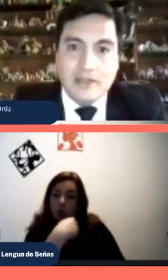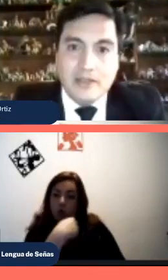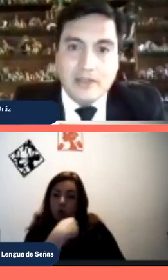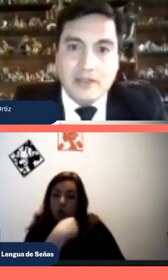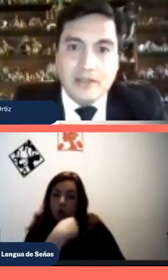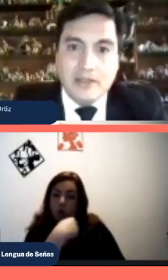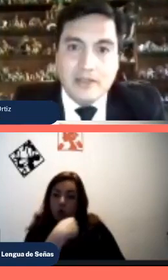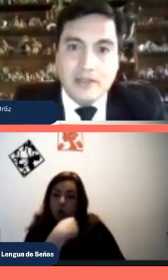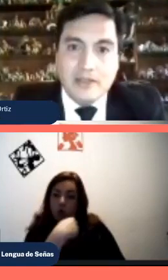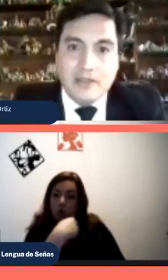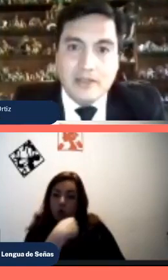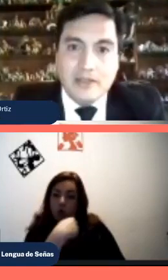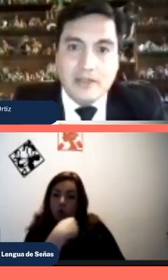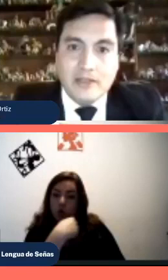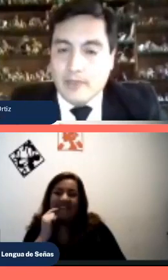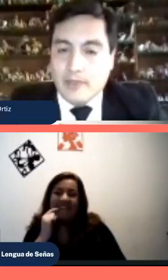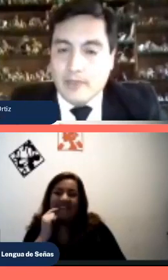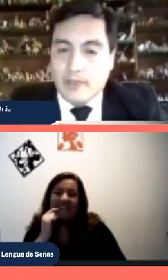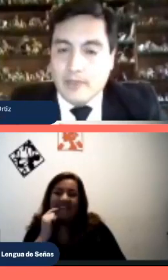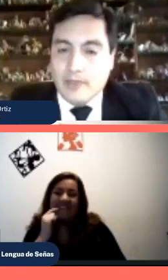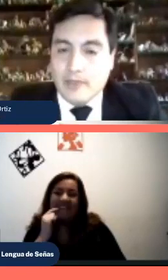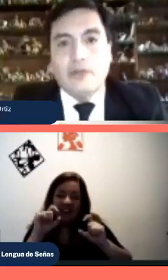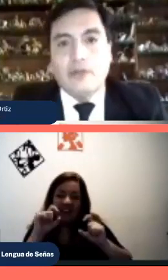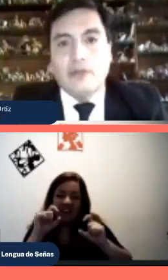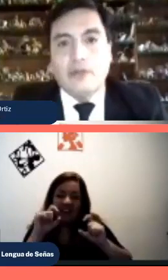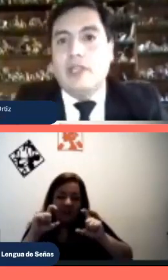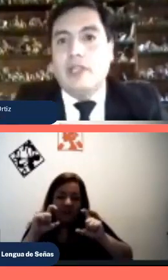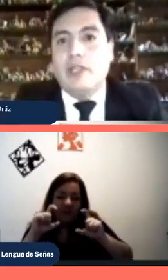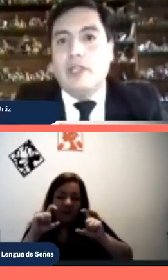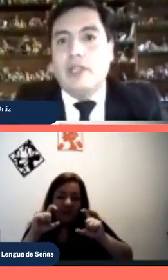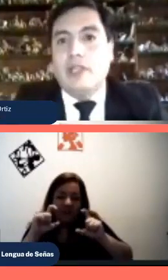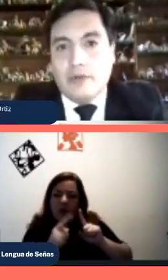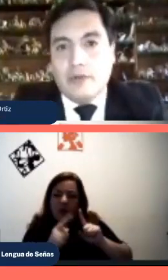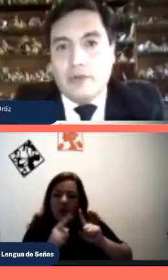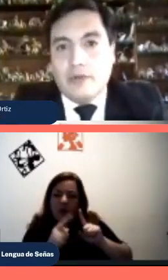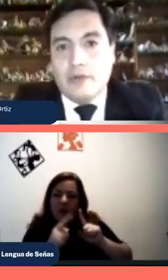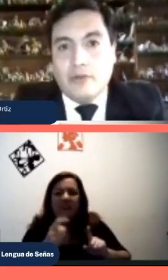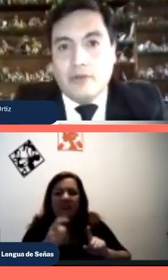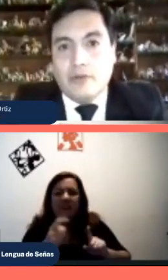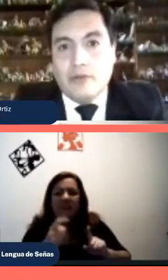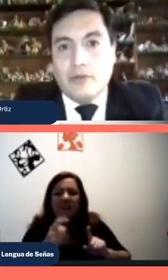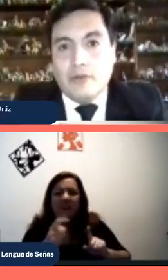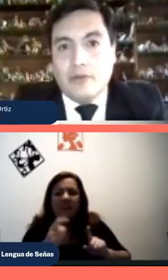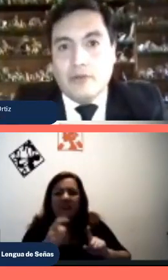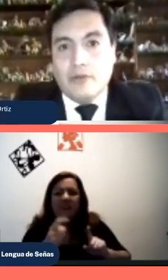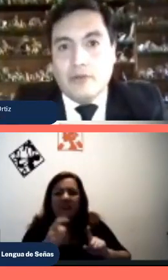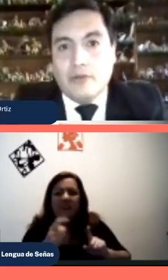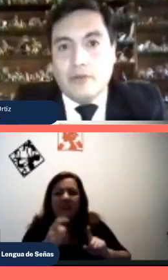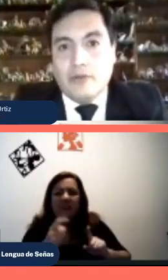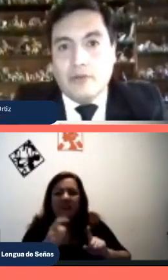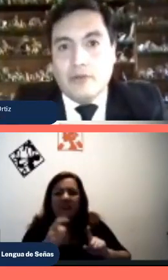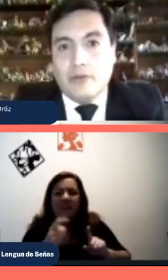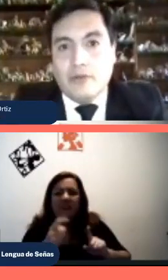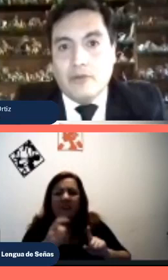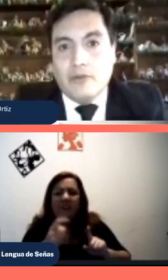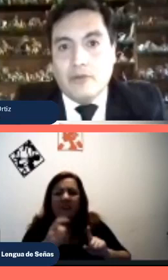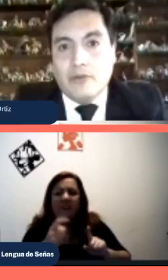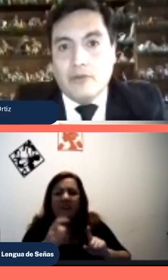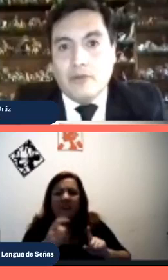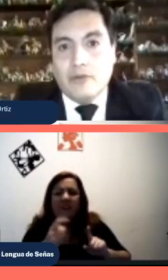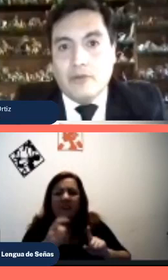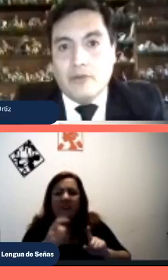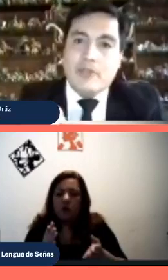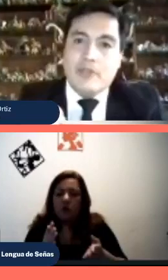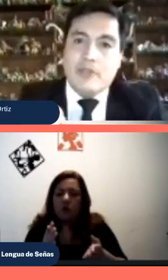una suerte de dientes. ¿Ya? Estos no son dientes como los que conocemos generalmente, sino que